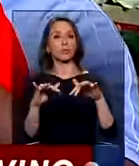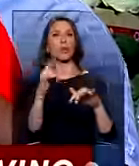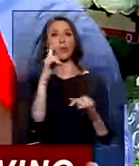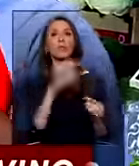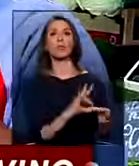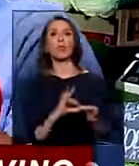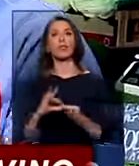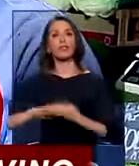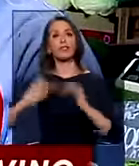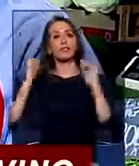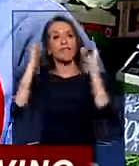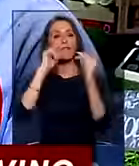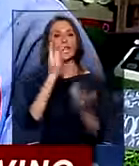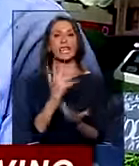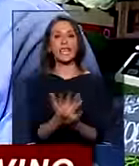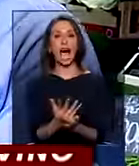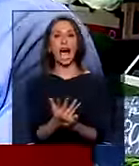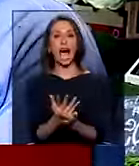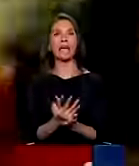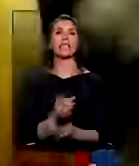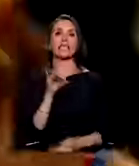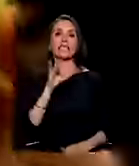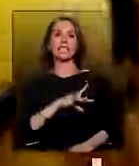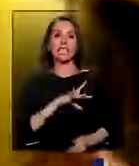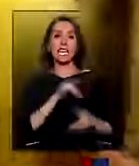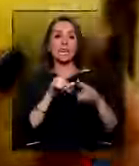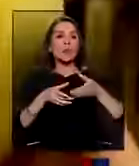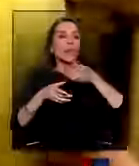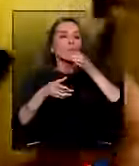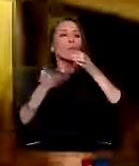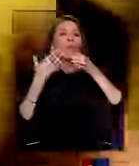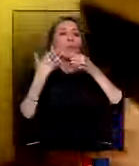gran motivo. Celebrar la existencia del chileno y refrescante melón con vino.